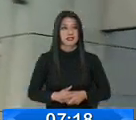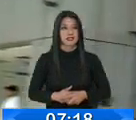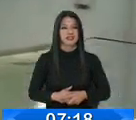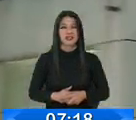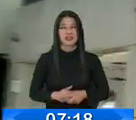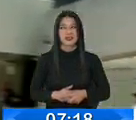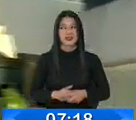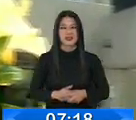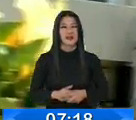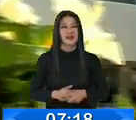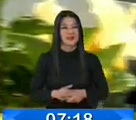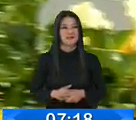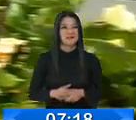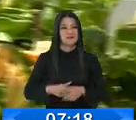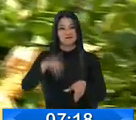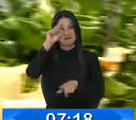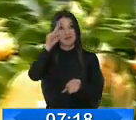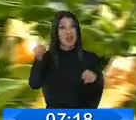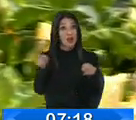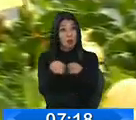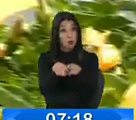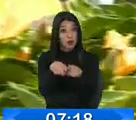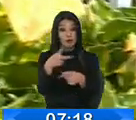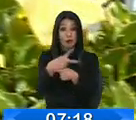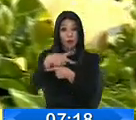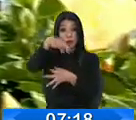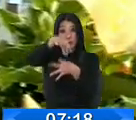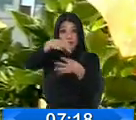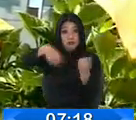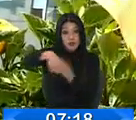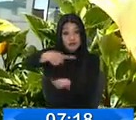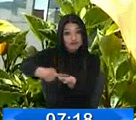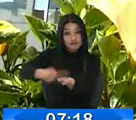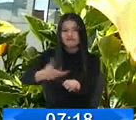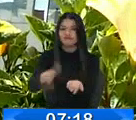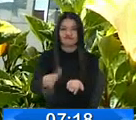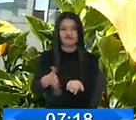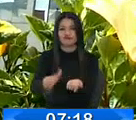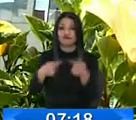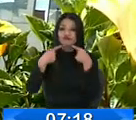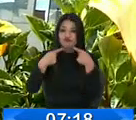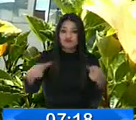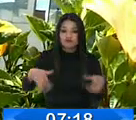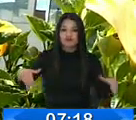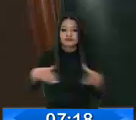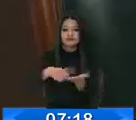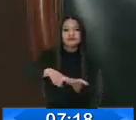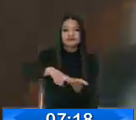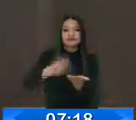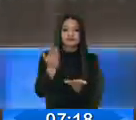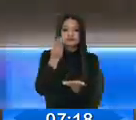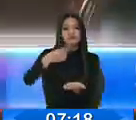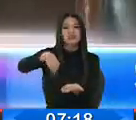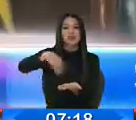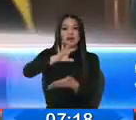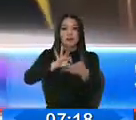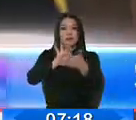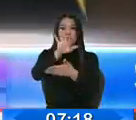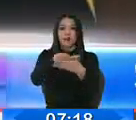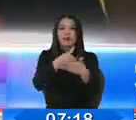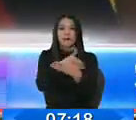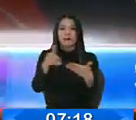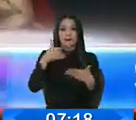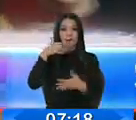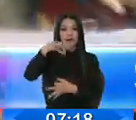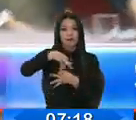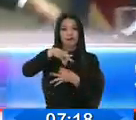Al parecer, no hay un acuerdo de los miembros del Consejo Nacional Electoral. La sesión convocada el pasado miércoles para aprobar el cronograma para las elecciones